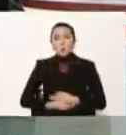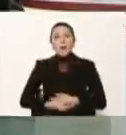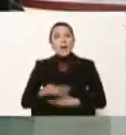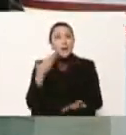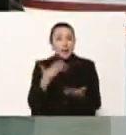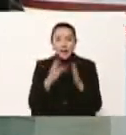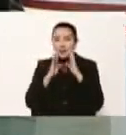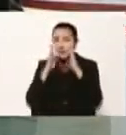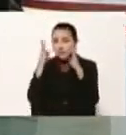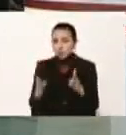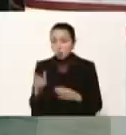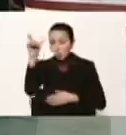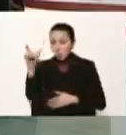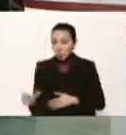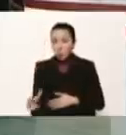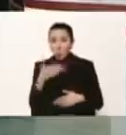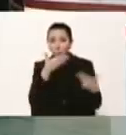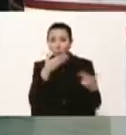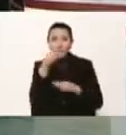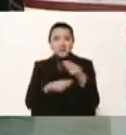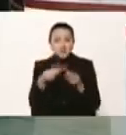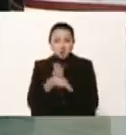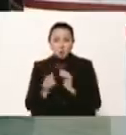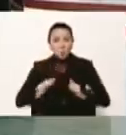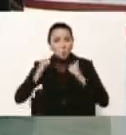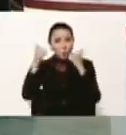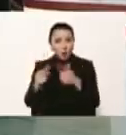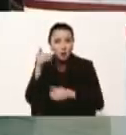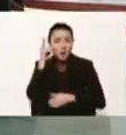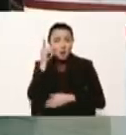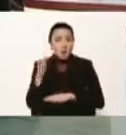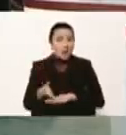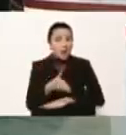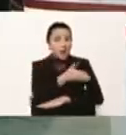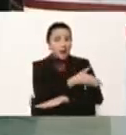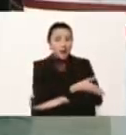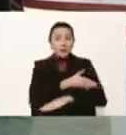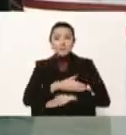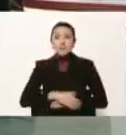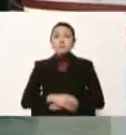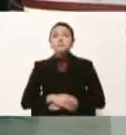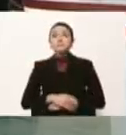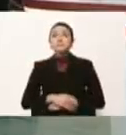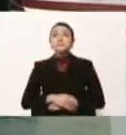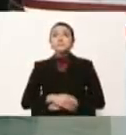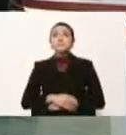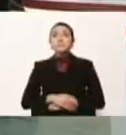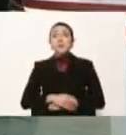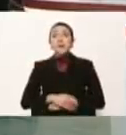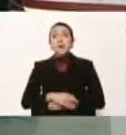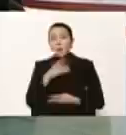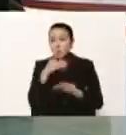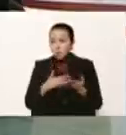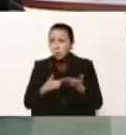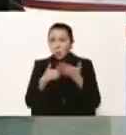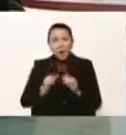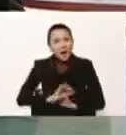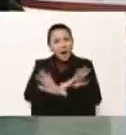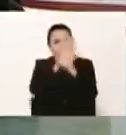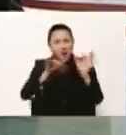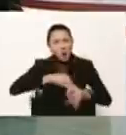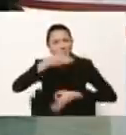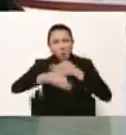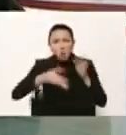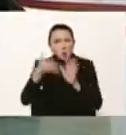testimonio, queremos comentarles que al iniciar las declaraciones, la vicepresidenta ejecutiva de la República realizaba todo un contexto para que usted entendiera el análisis